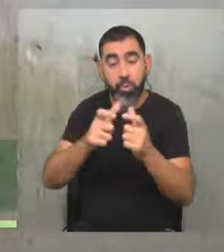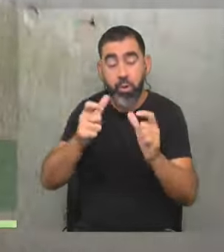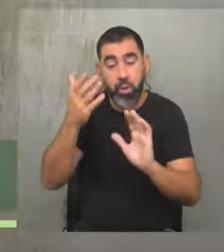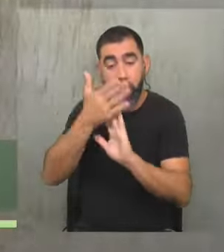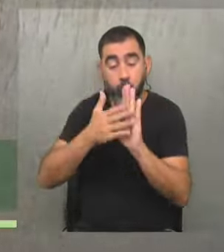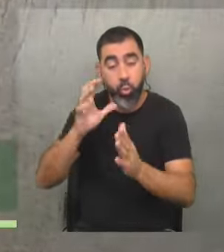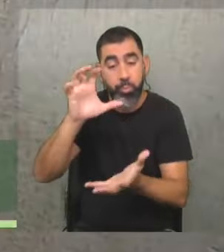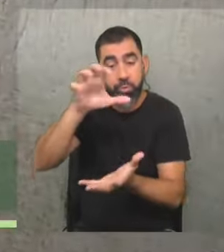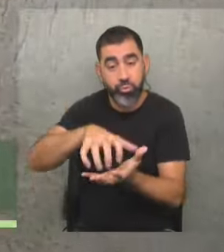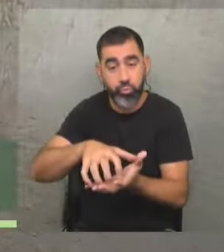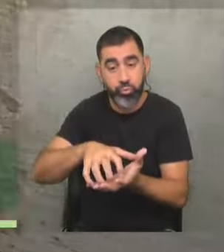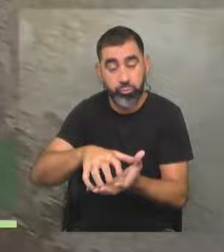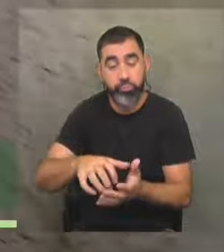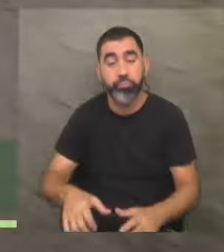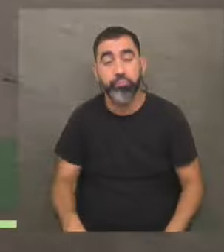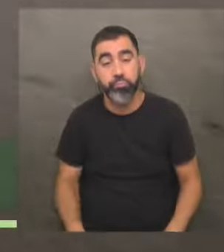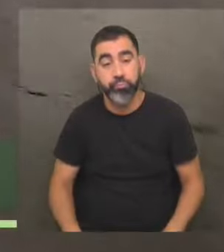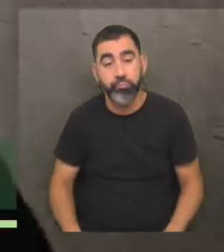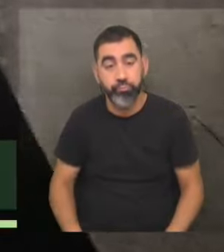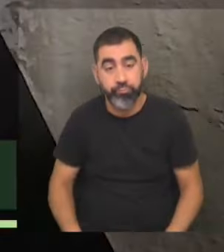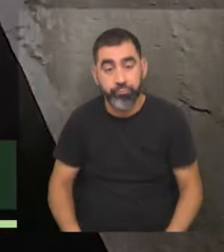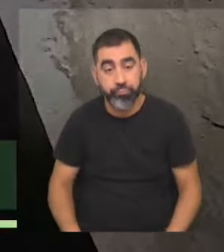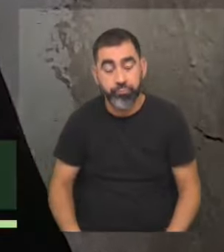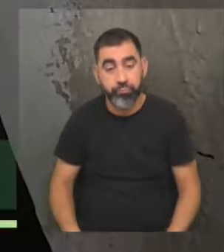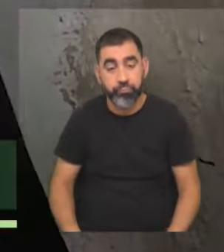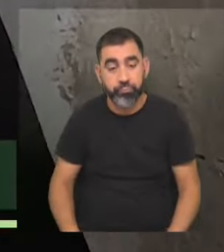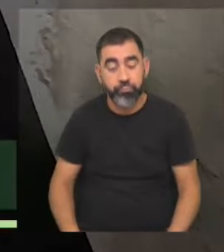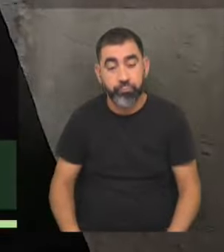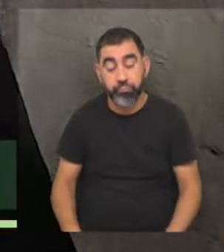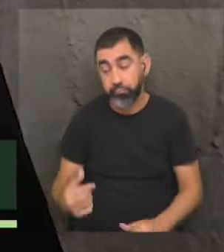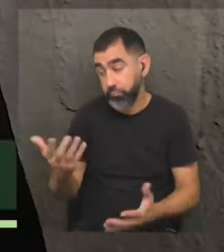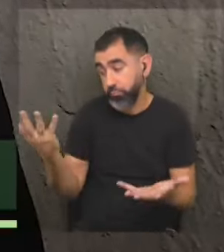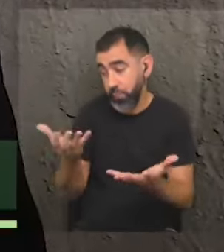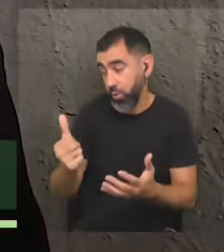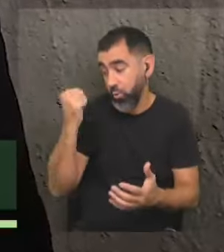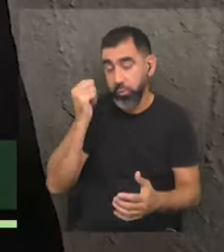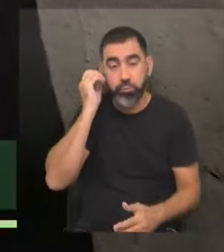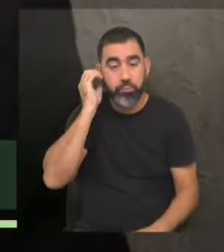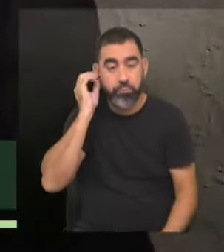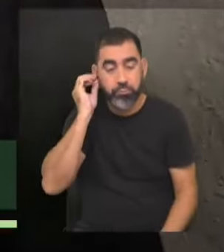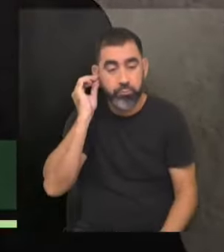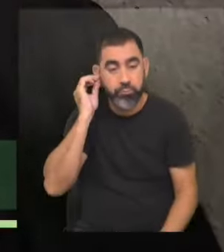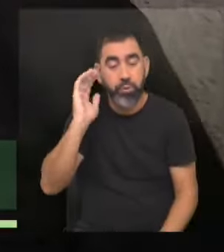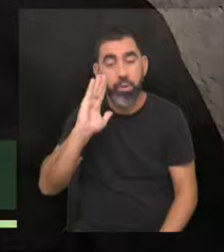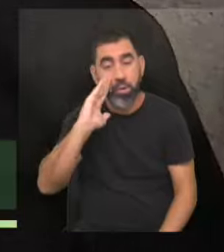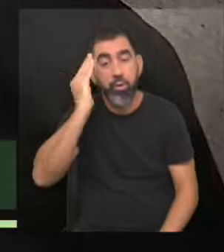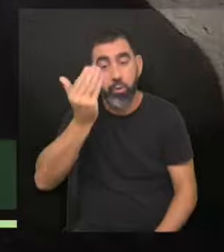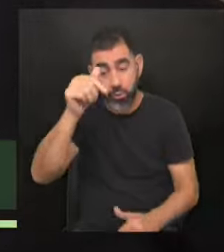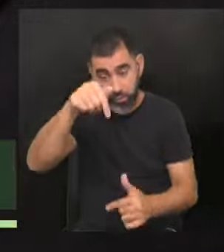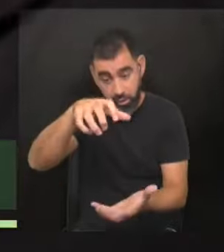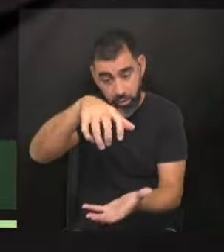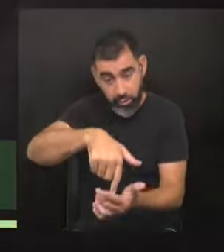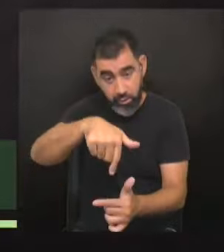sitios que está ubicada eh acá a mis espaldas este que reconoce que en este